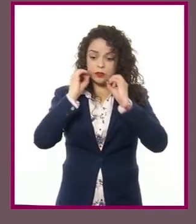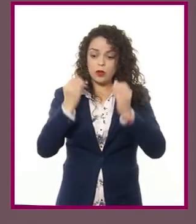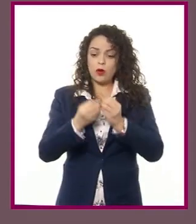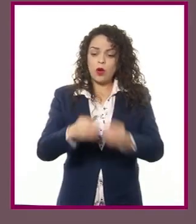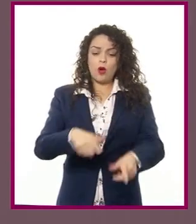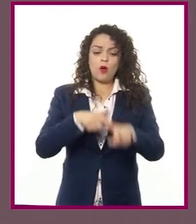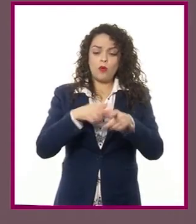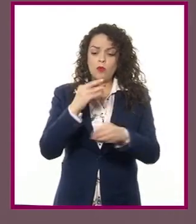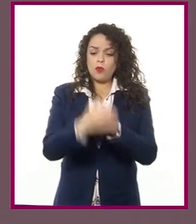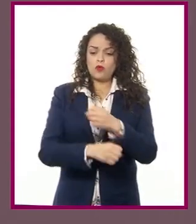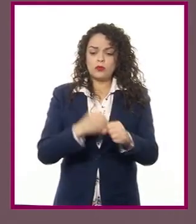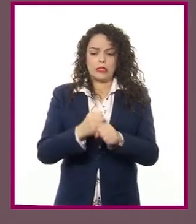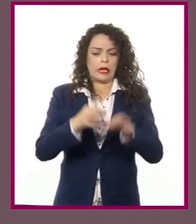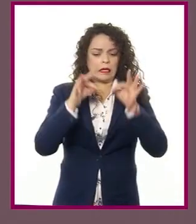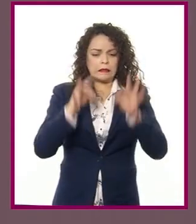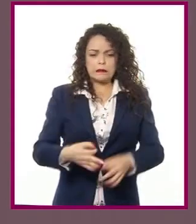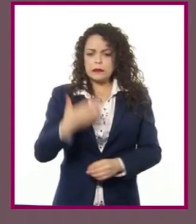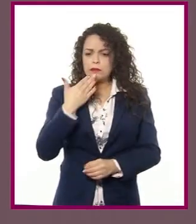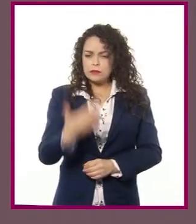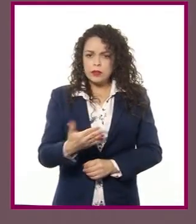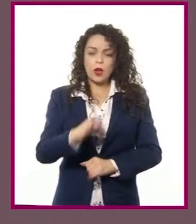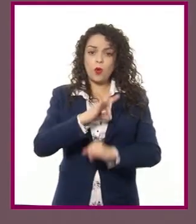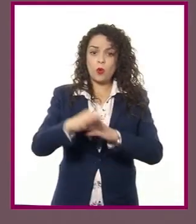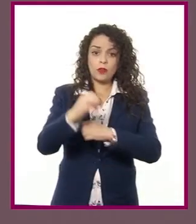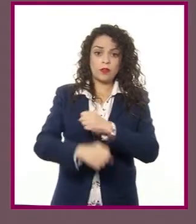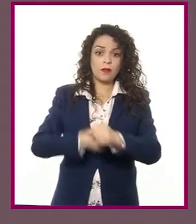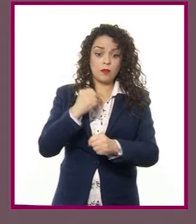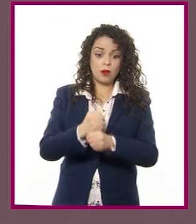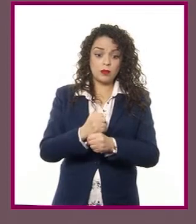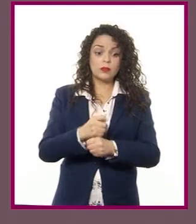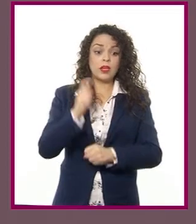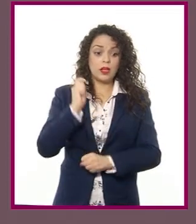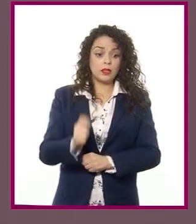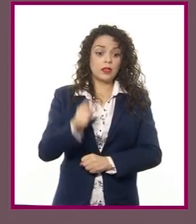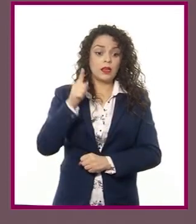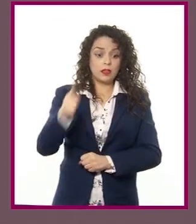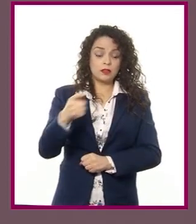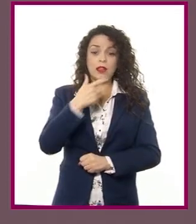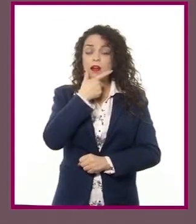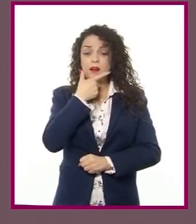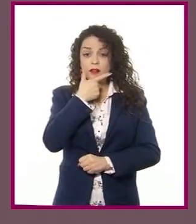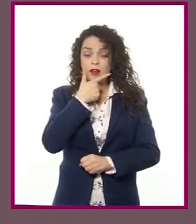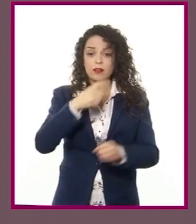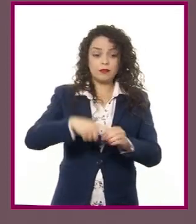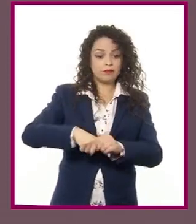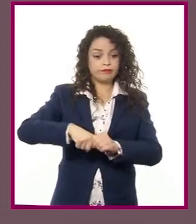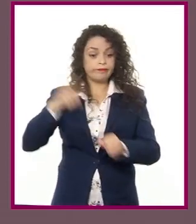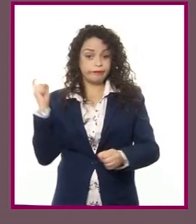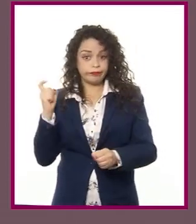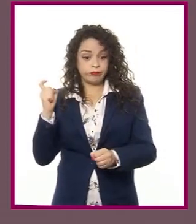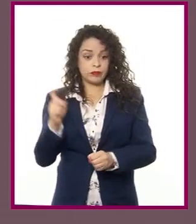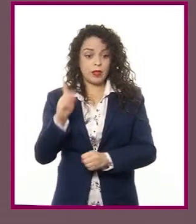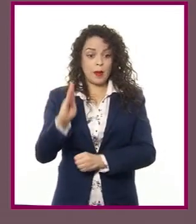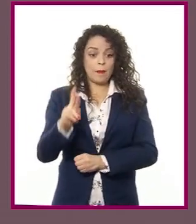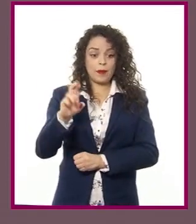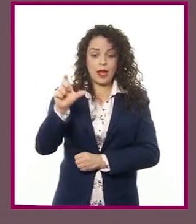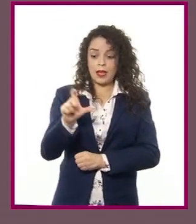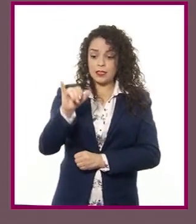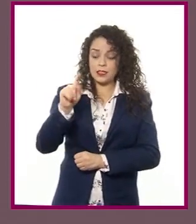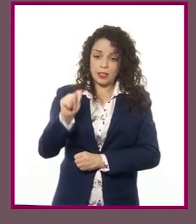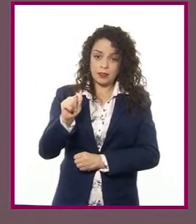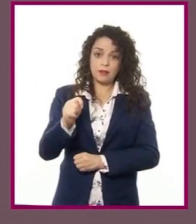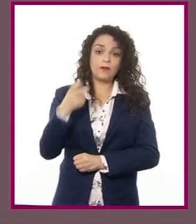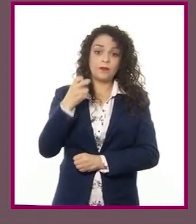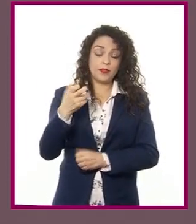durante varias décadas, en los últimos años la salida de Gran Bretaña en el proceso conocido como Brexit ha desequilibrado las